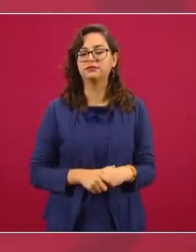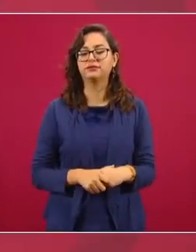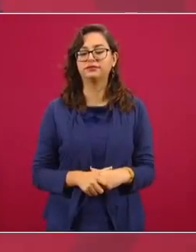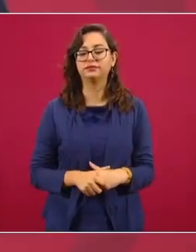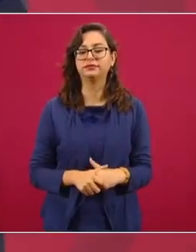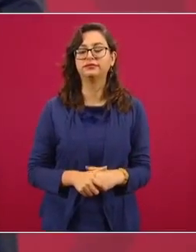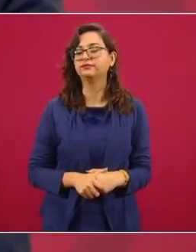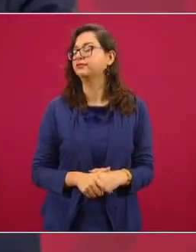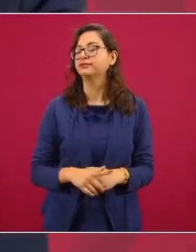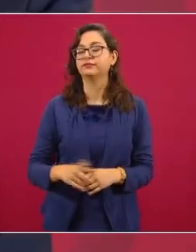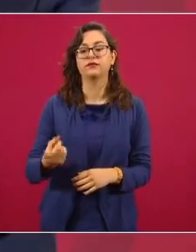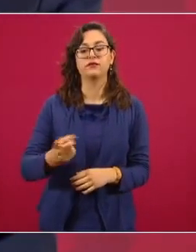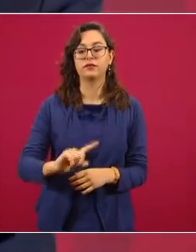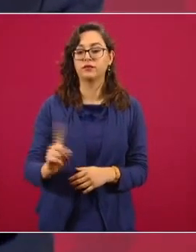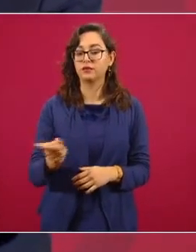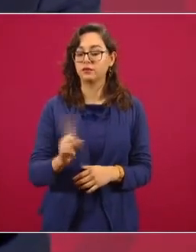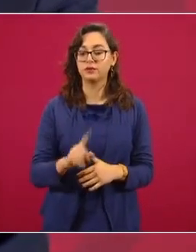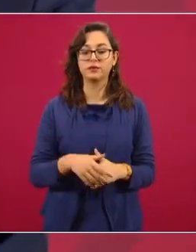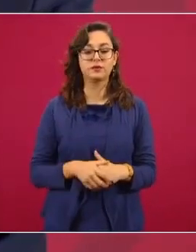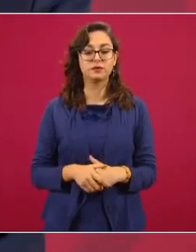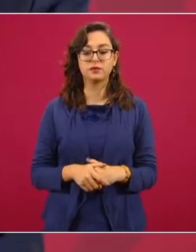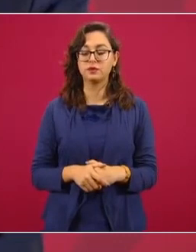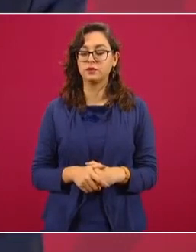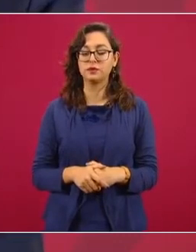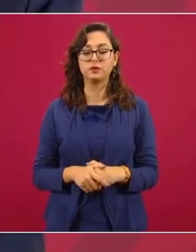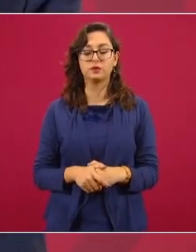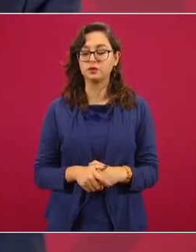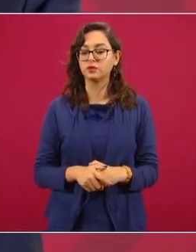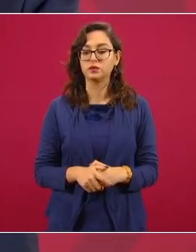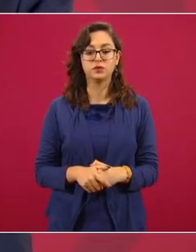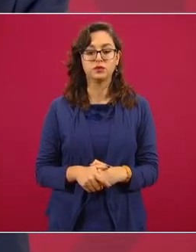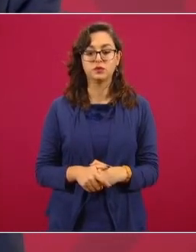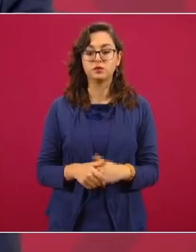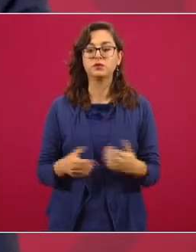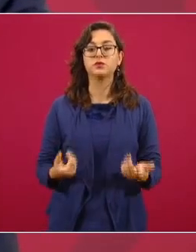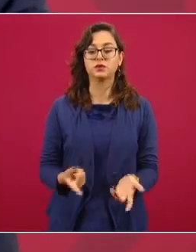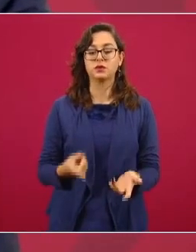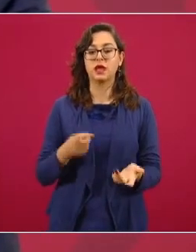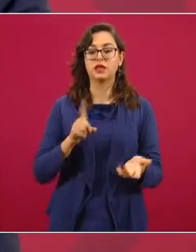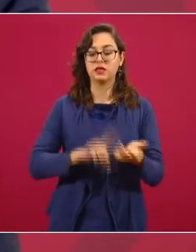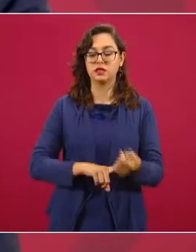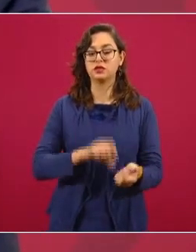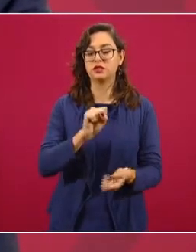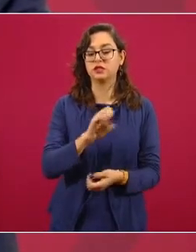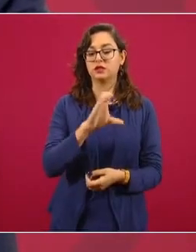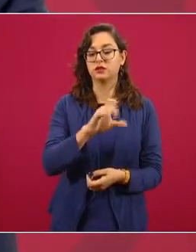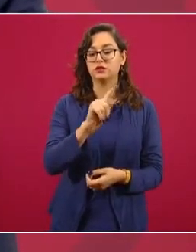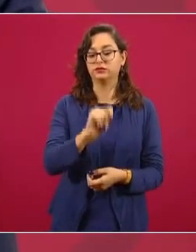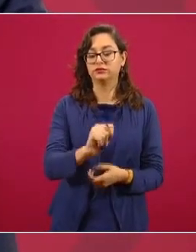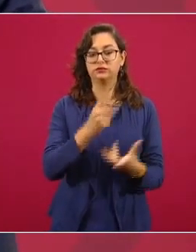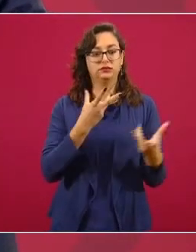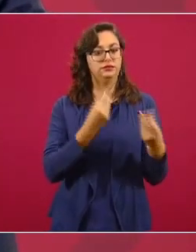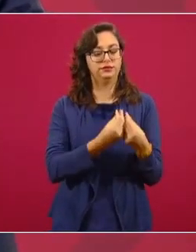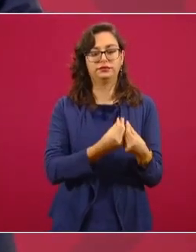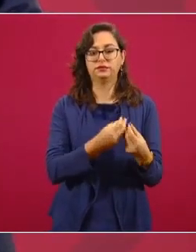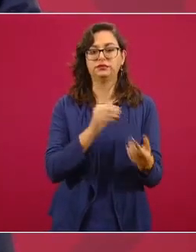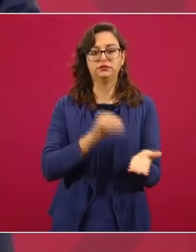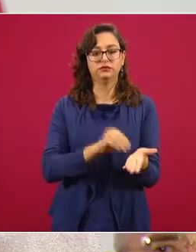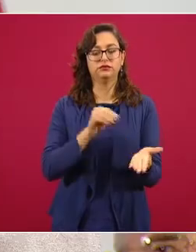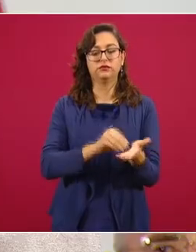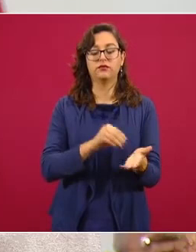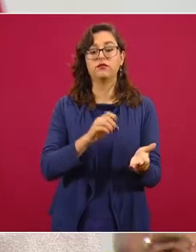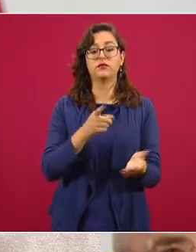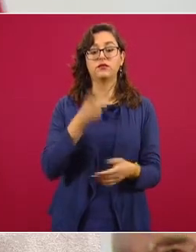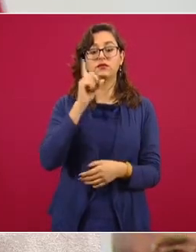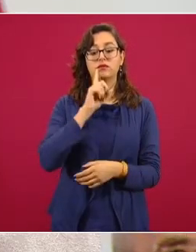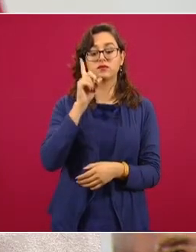dependía básicamente, o dependen todavía, de la Secretaría de Comunicaciones. Por ejemplo, el caso de Rosa